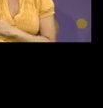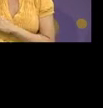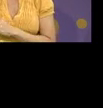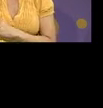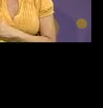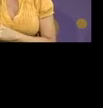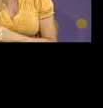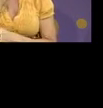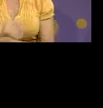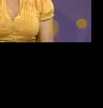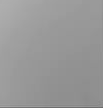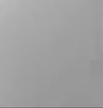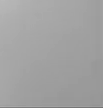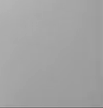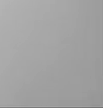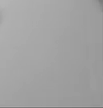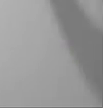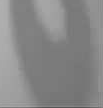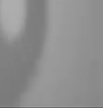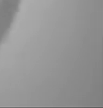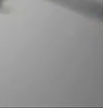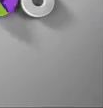sordos.